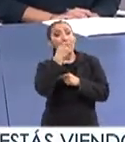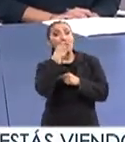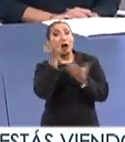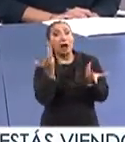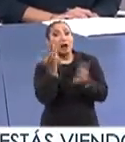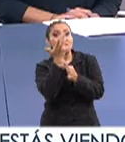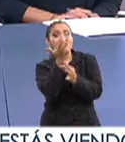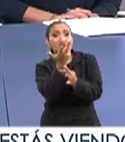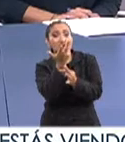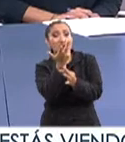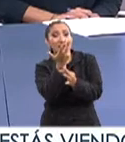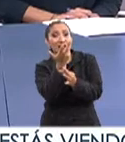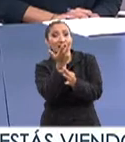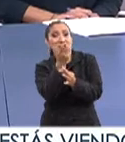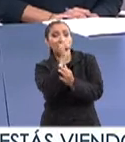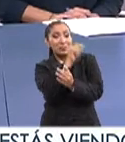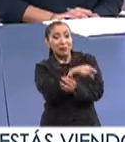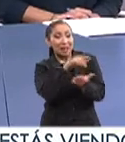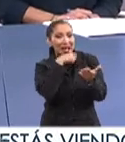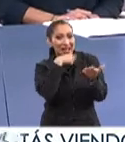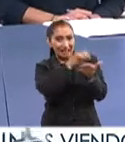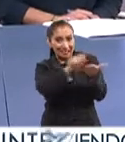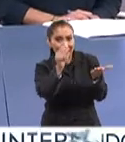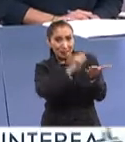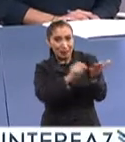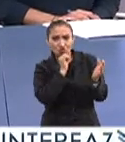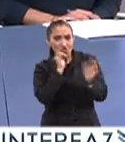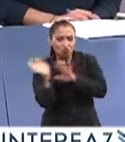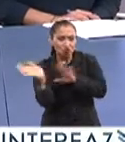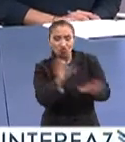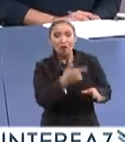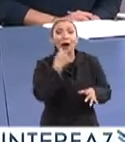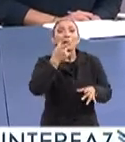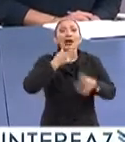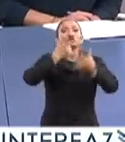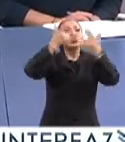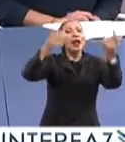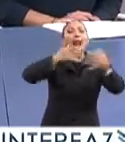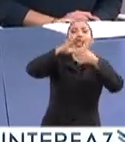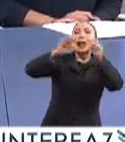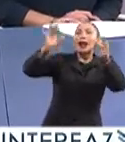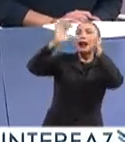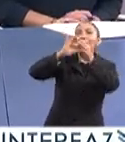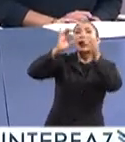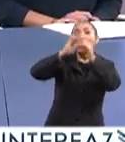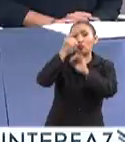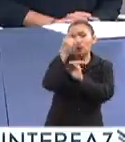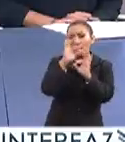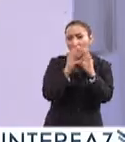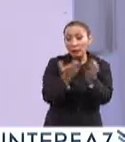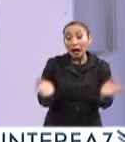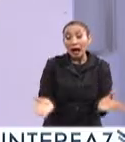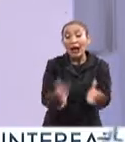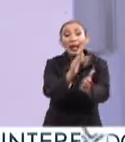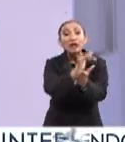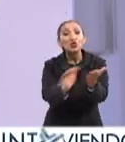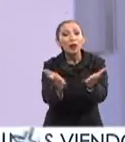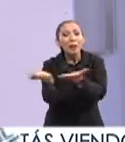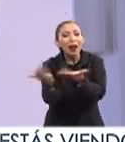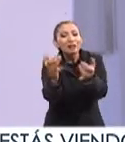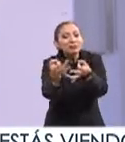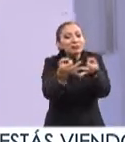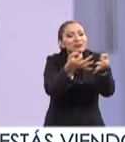palabra antes de que la propia letra existiera. Y creemos que una forma de fomentar la lectura,